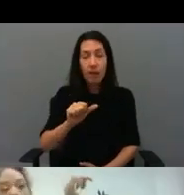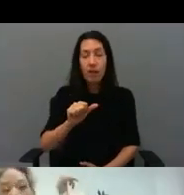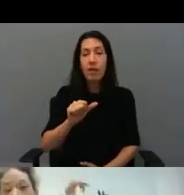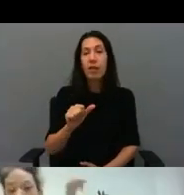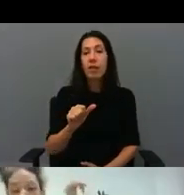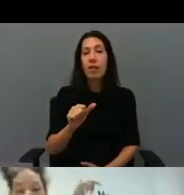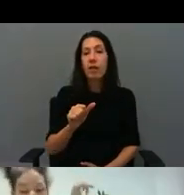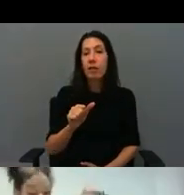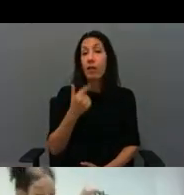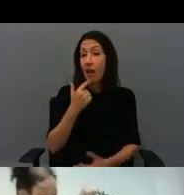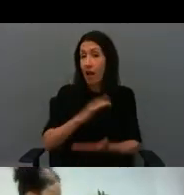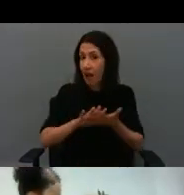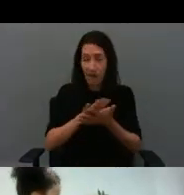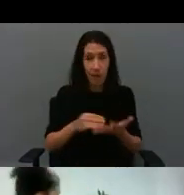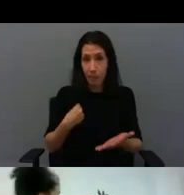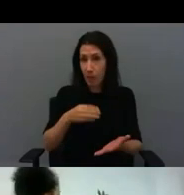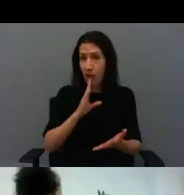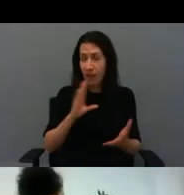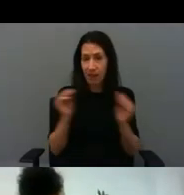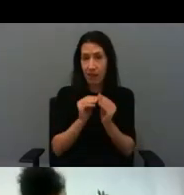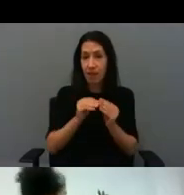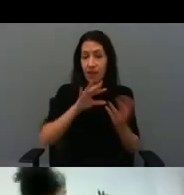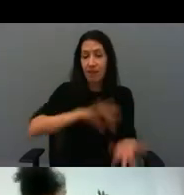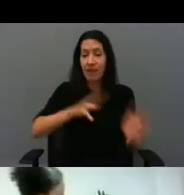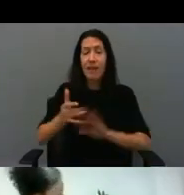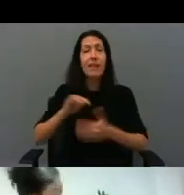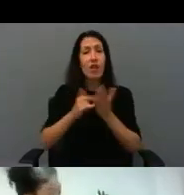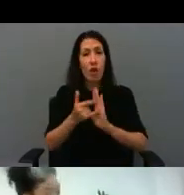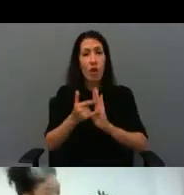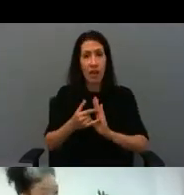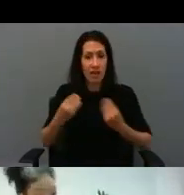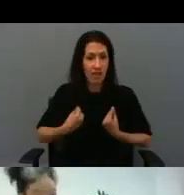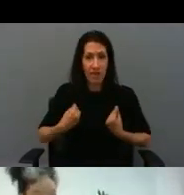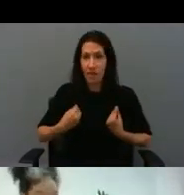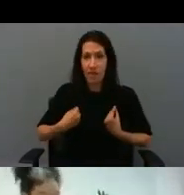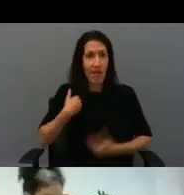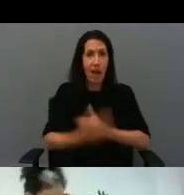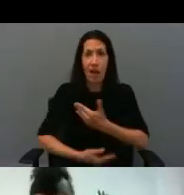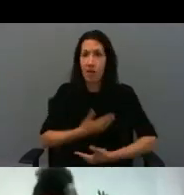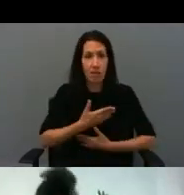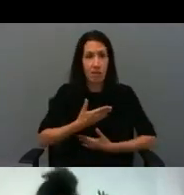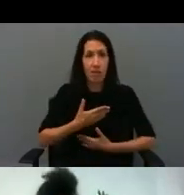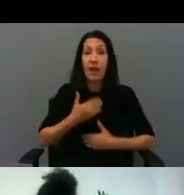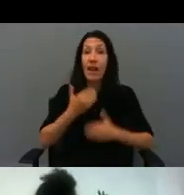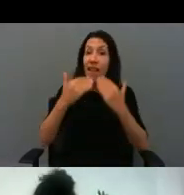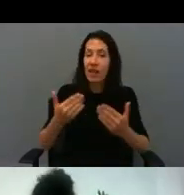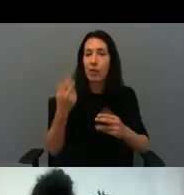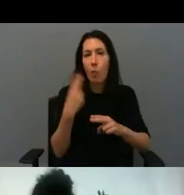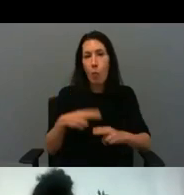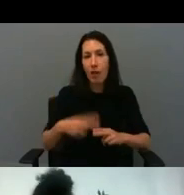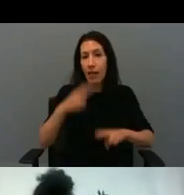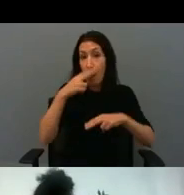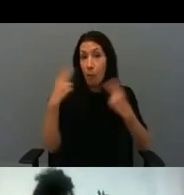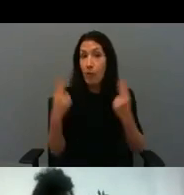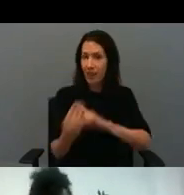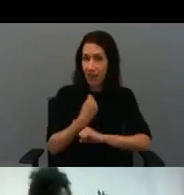nos hacía referencia a lo mismo, a la implementación de estas tecnologías en todos los momentos mediante políticas públicas. Claro, esa es la